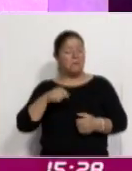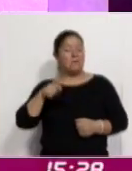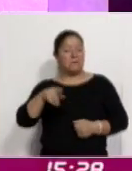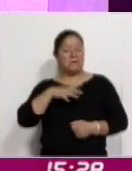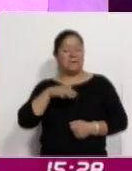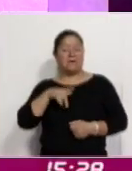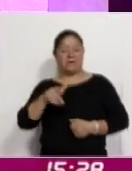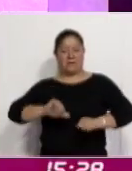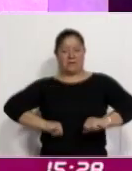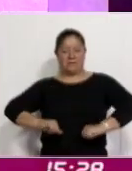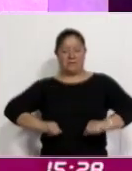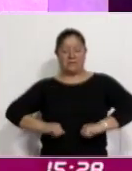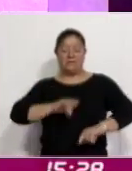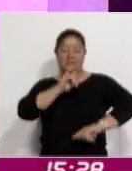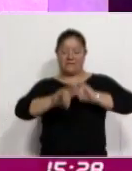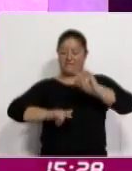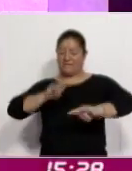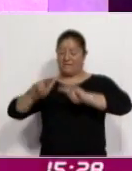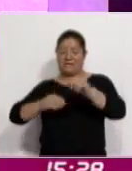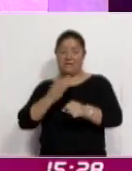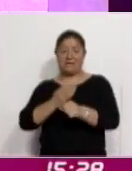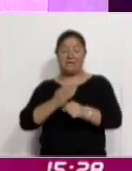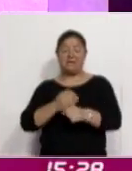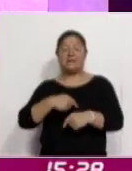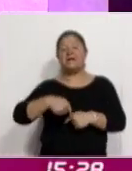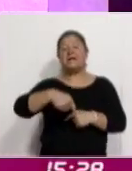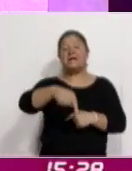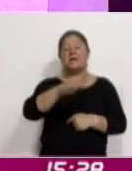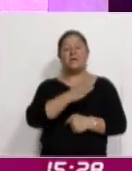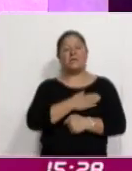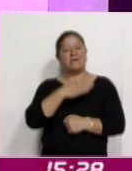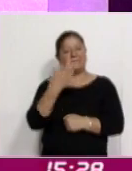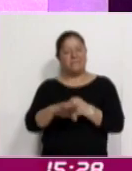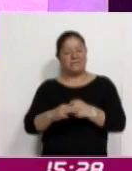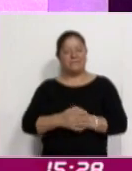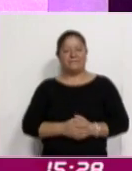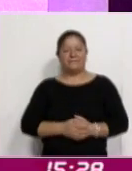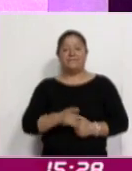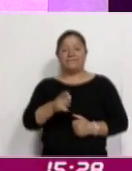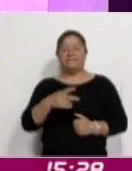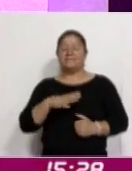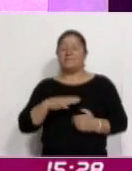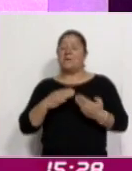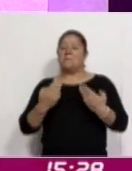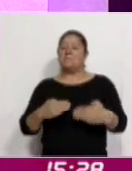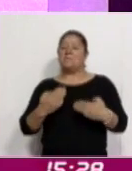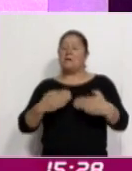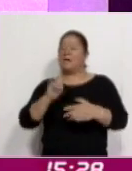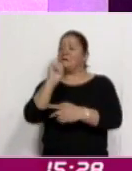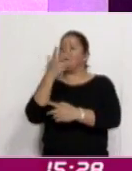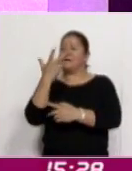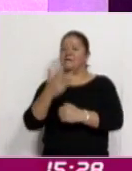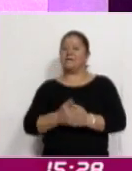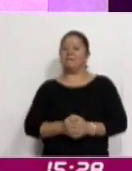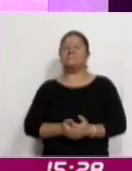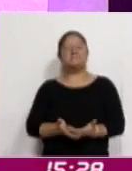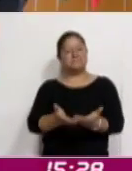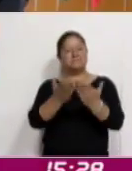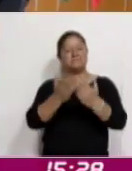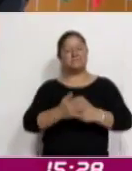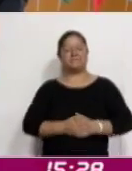durante las actividades de feria y con el Buen Fin, esta estrategia de mercadotecnia. Adelante, Edith, coméntanos.